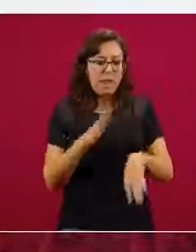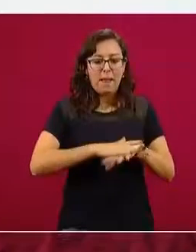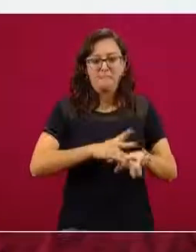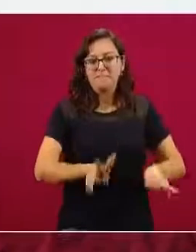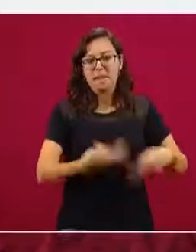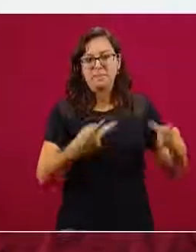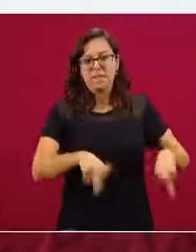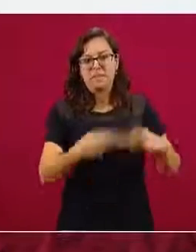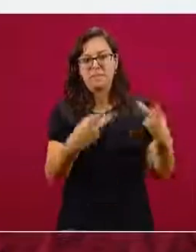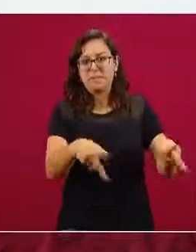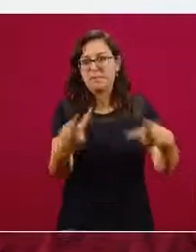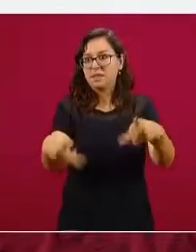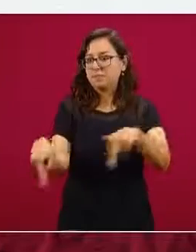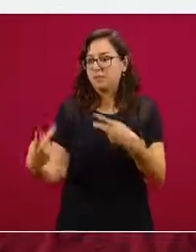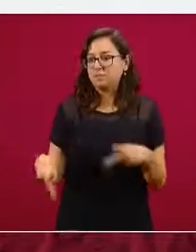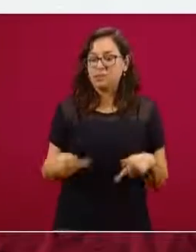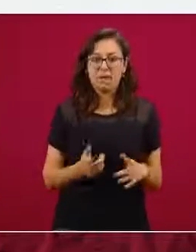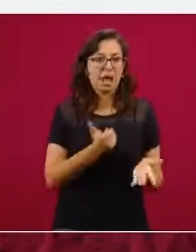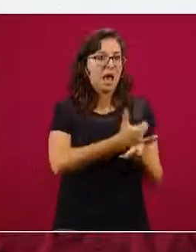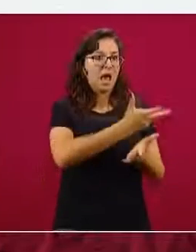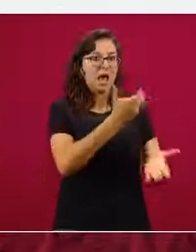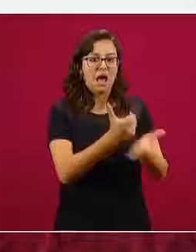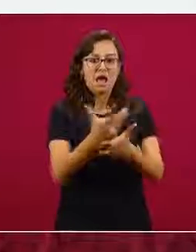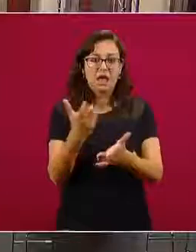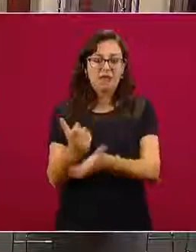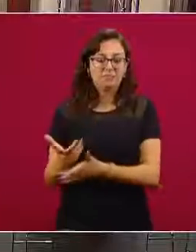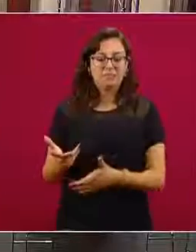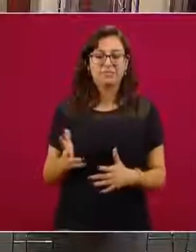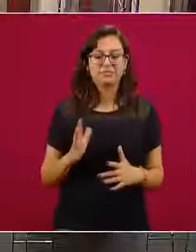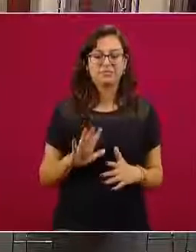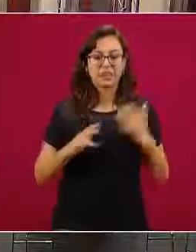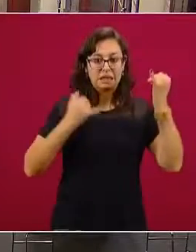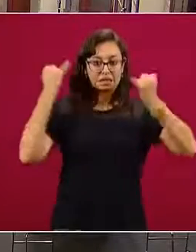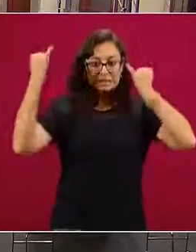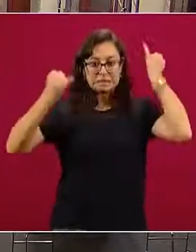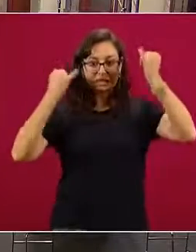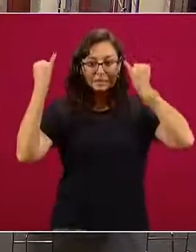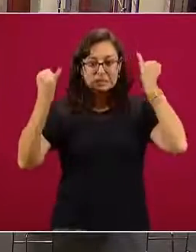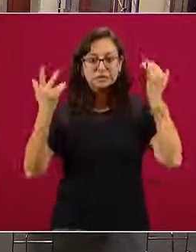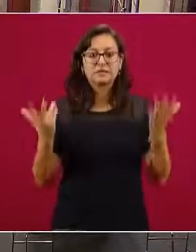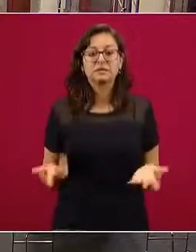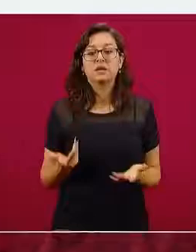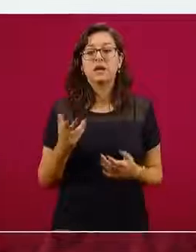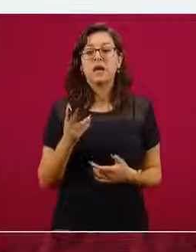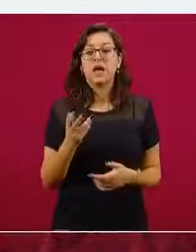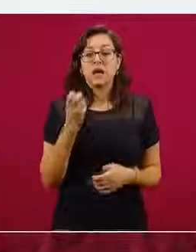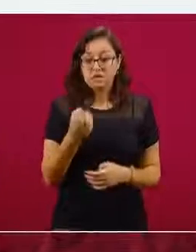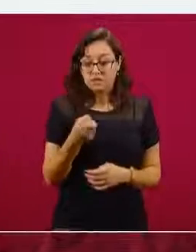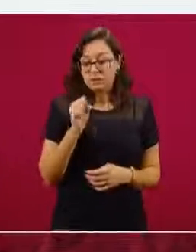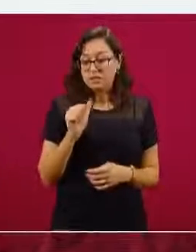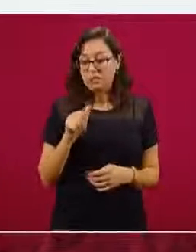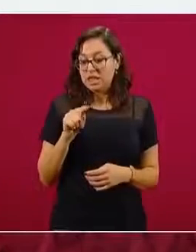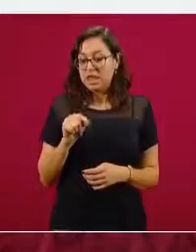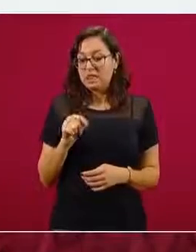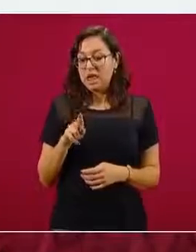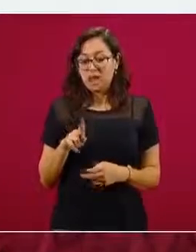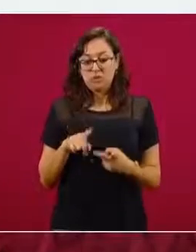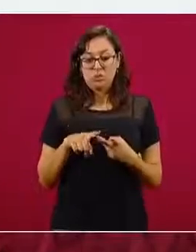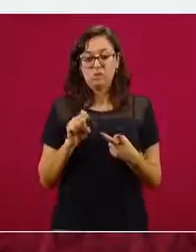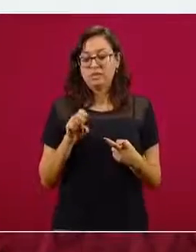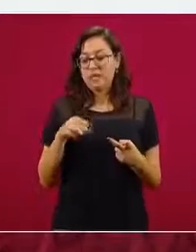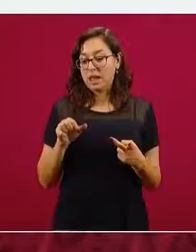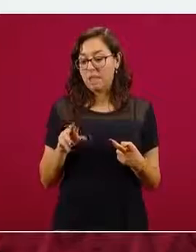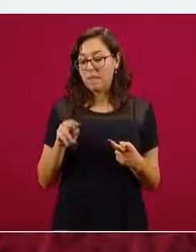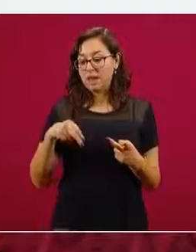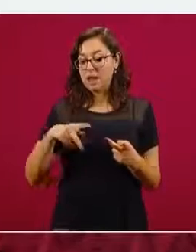descontroladas en muchas zonas de los alrededores de la ciudad. En el INSUS y en SEDATU, también en Semarnat, recibimos